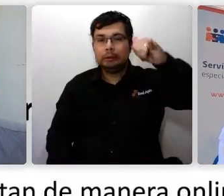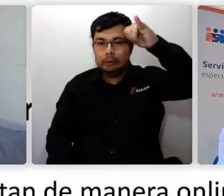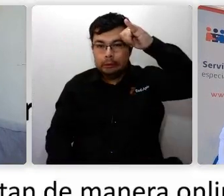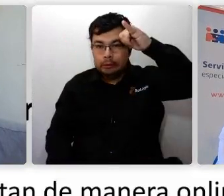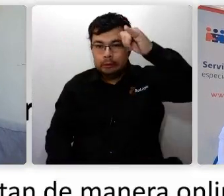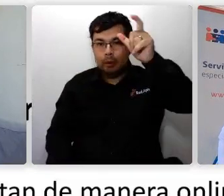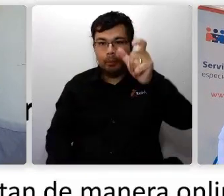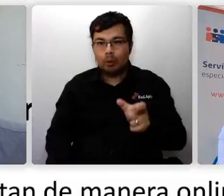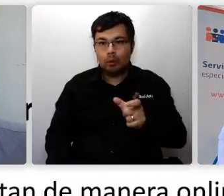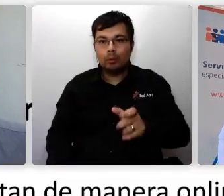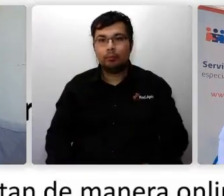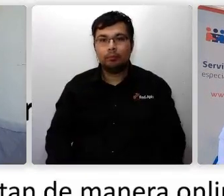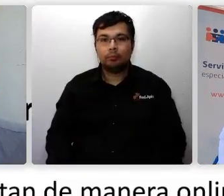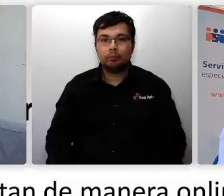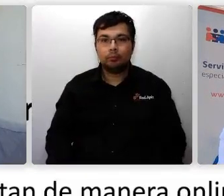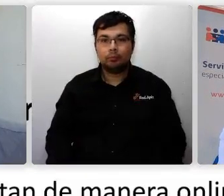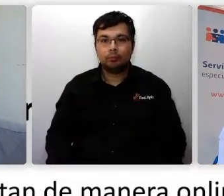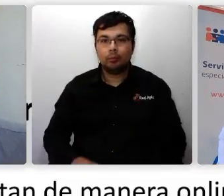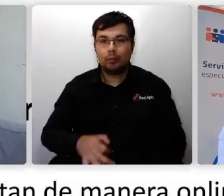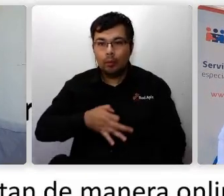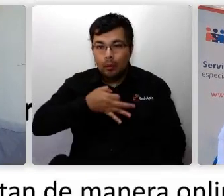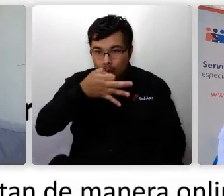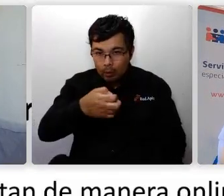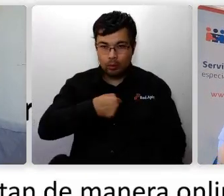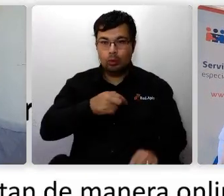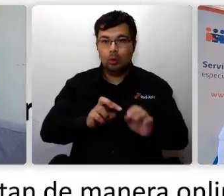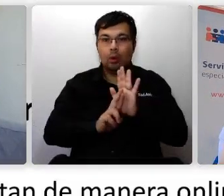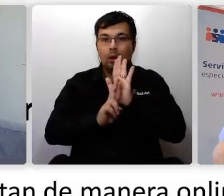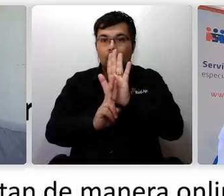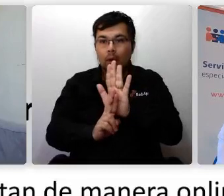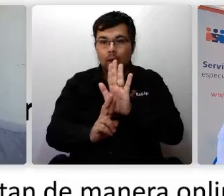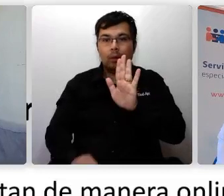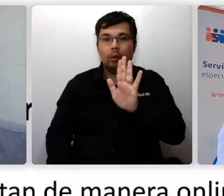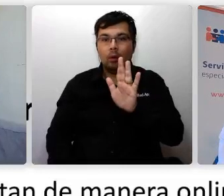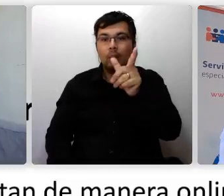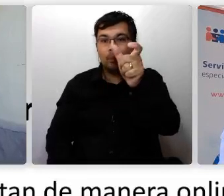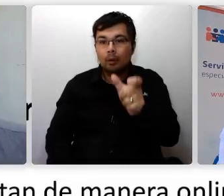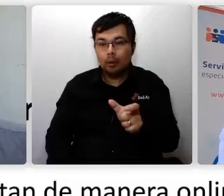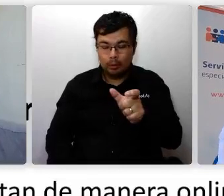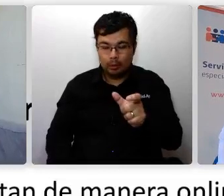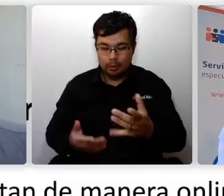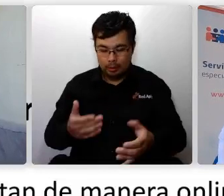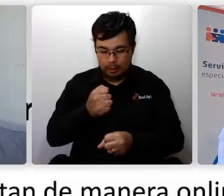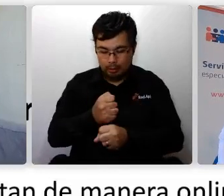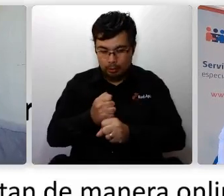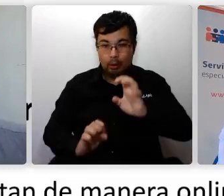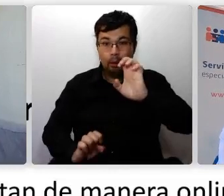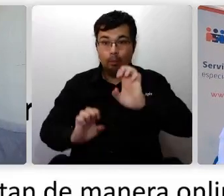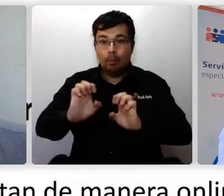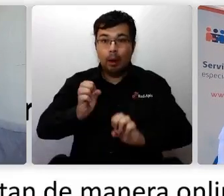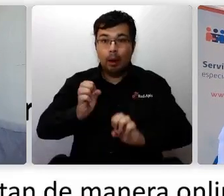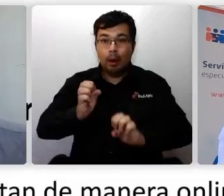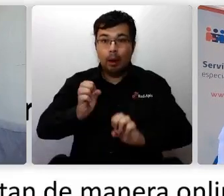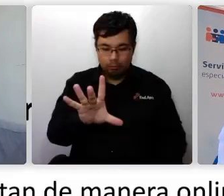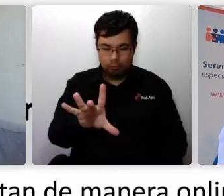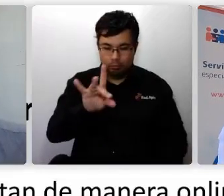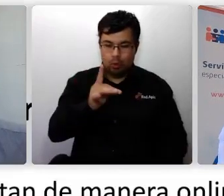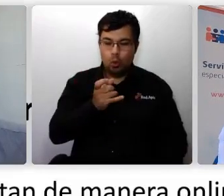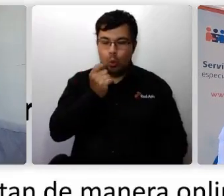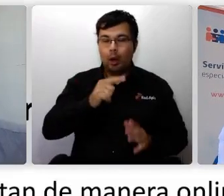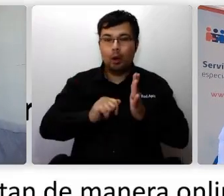como persona, se identifica y sea como representante o alguien que trabaja en la empresa y ahí obviamente identifica cuál es el RUT de la